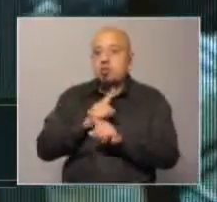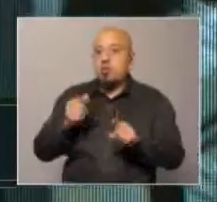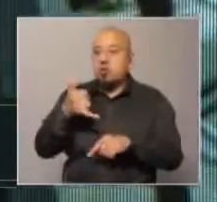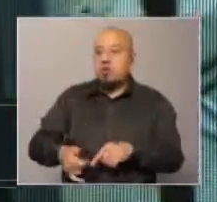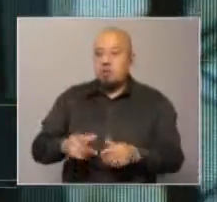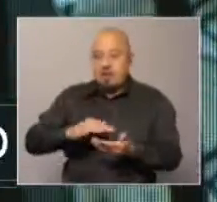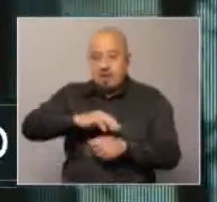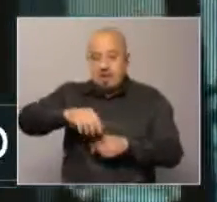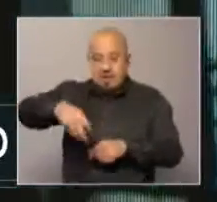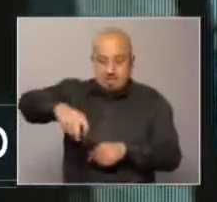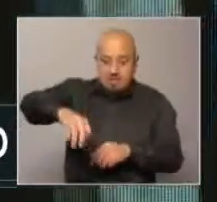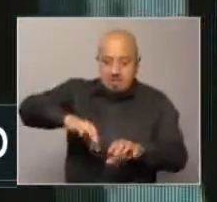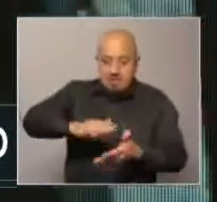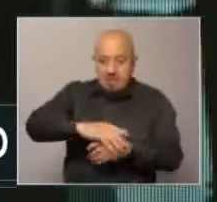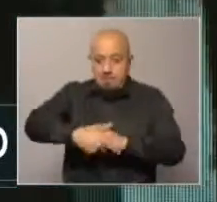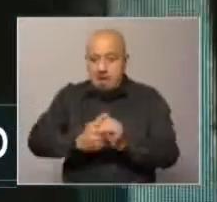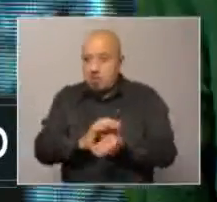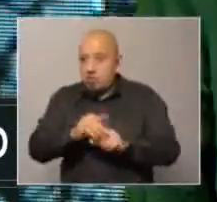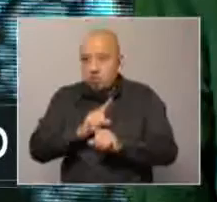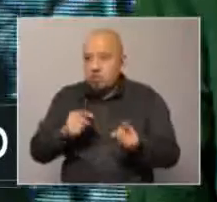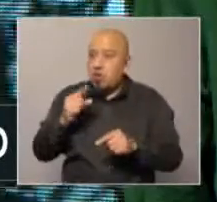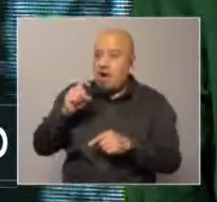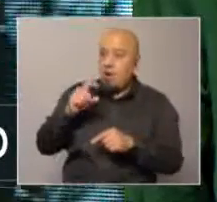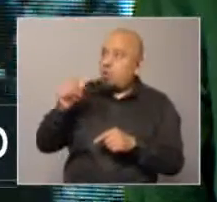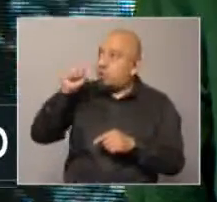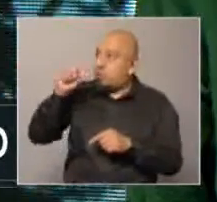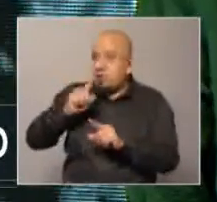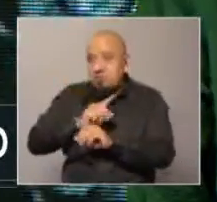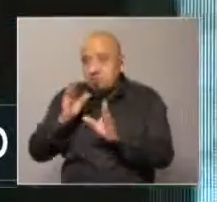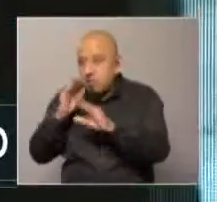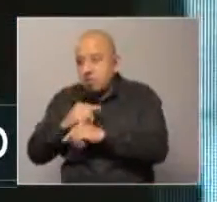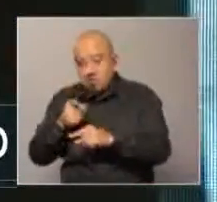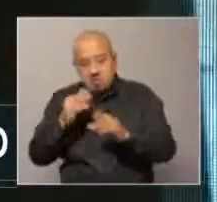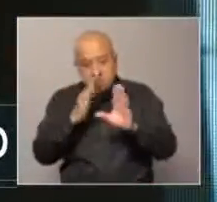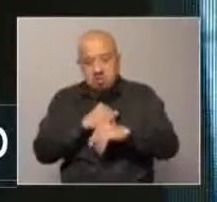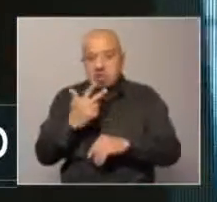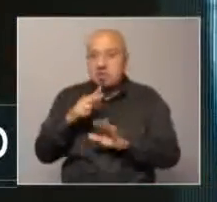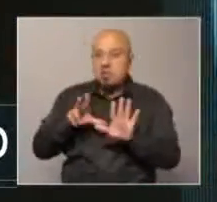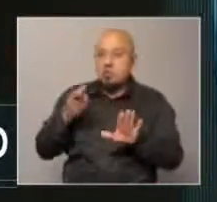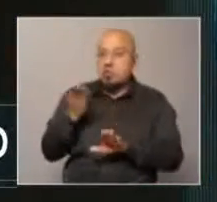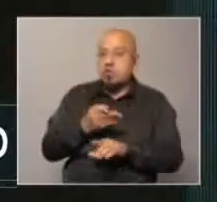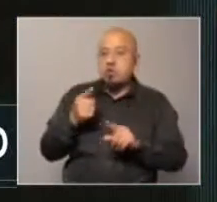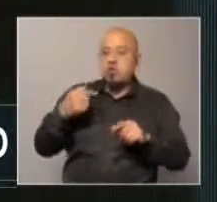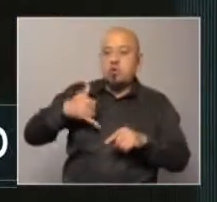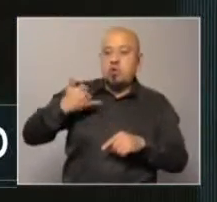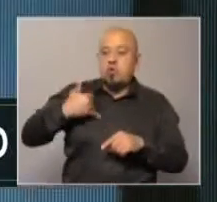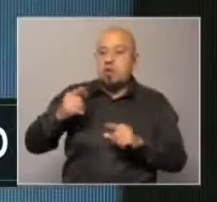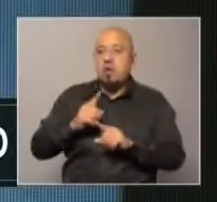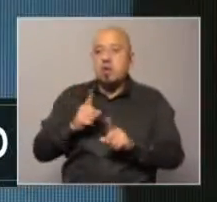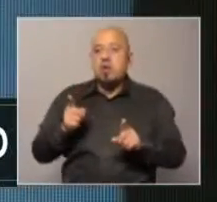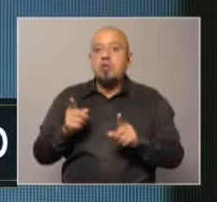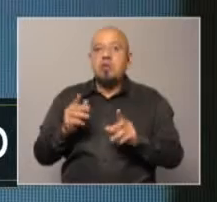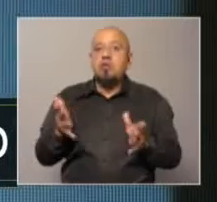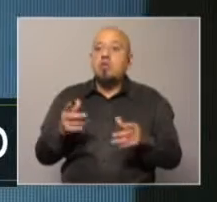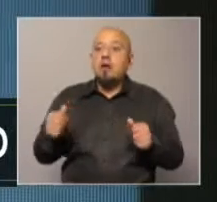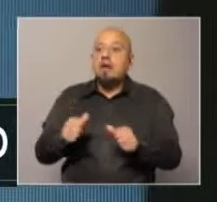pileta, el 38% no tiene inodoro, el 55% no tiene agua potable para tomar. El 38% también de los adolescentes no realizaba ahora sí